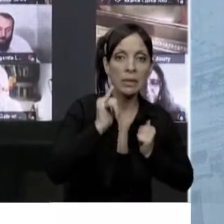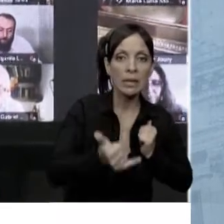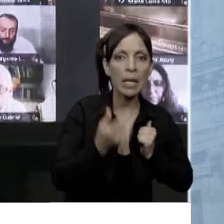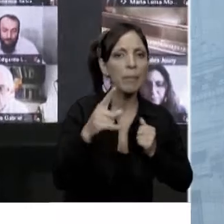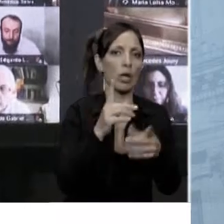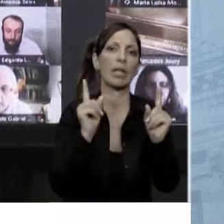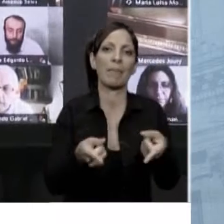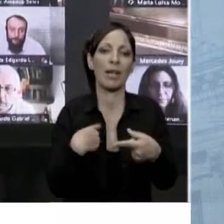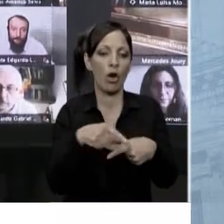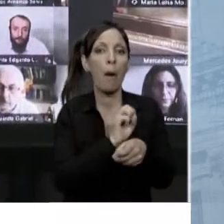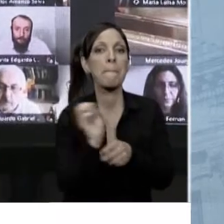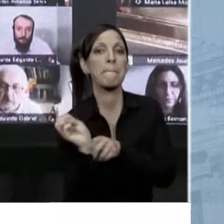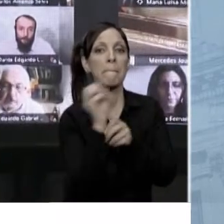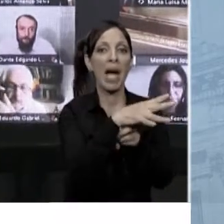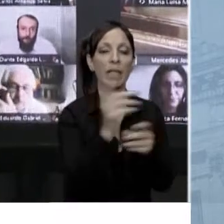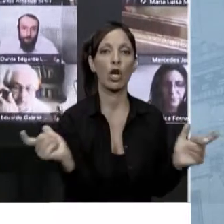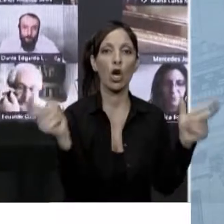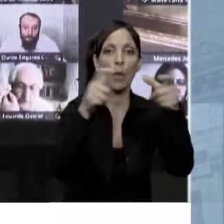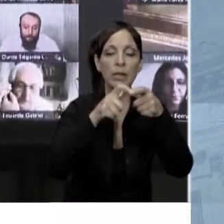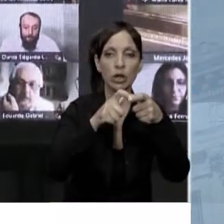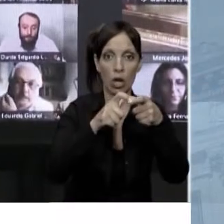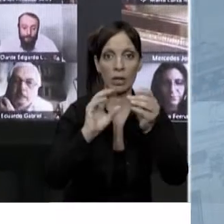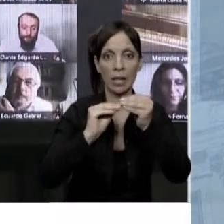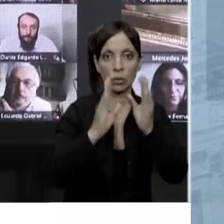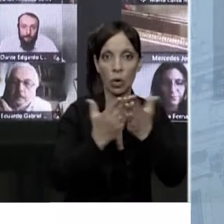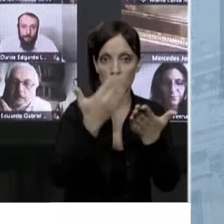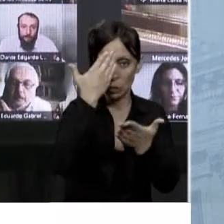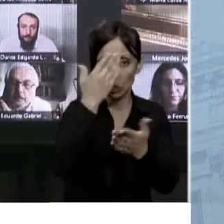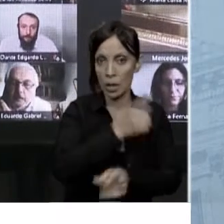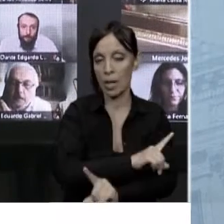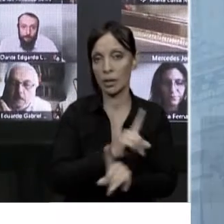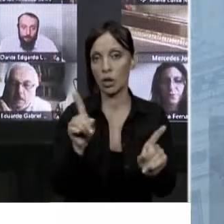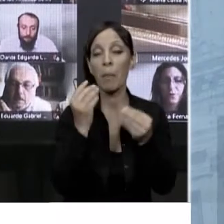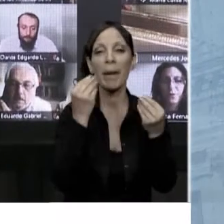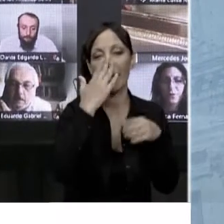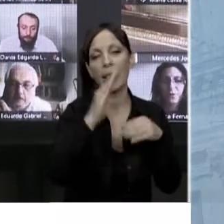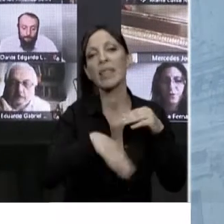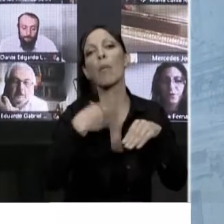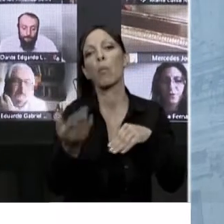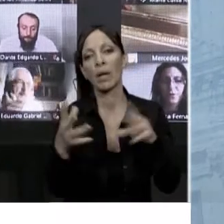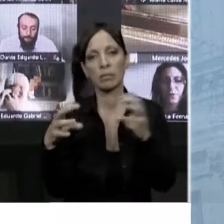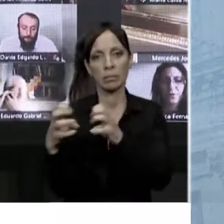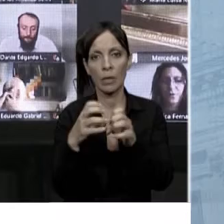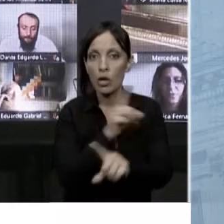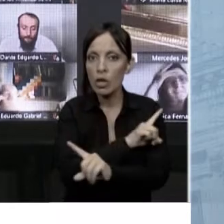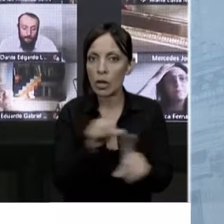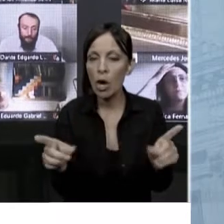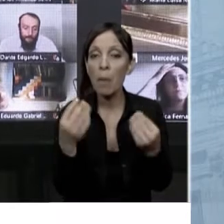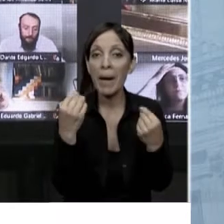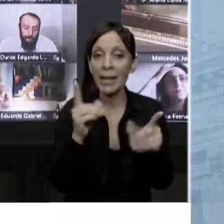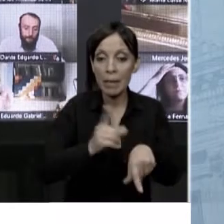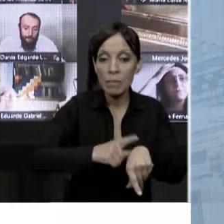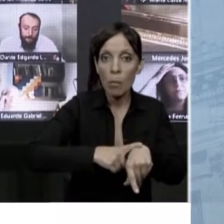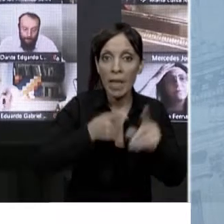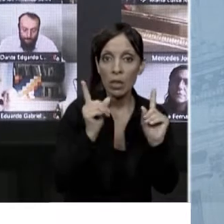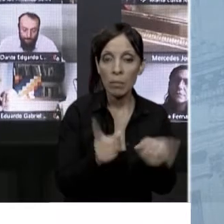pidiéndole que no envíe esto a la Comisión de Asuntos Constitucionales para su posterior tratamiento, sino para que en el